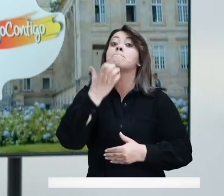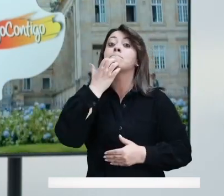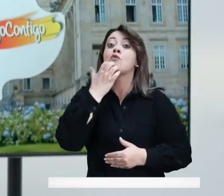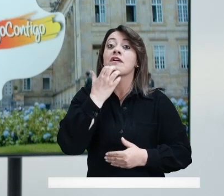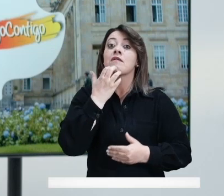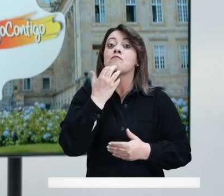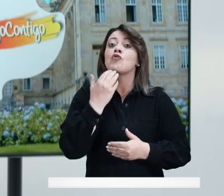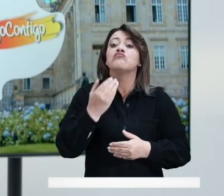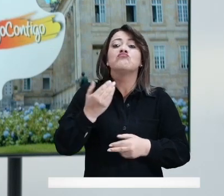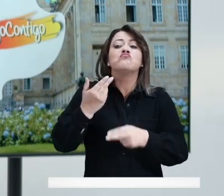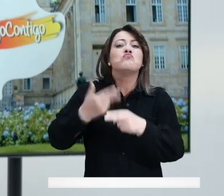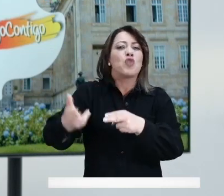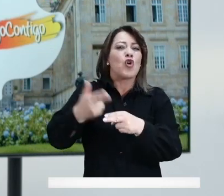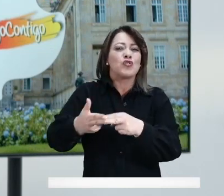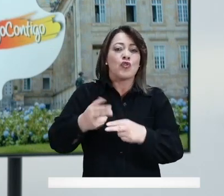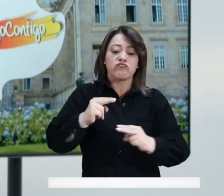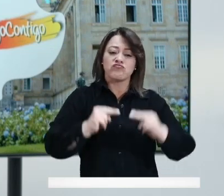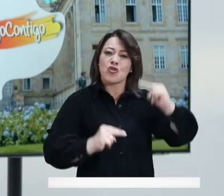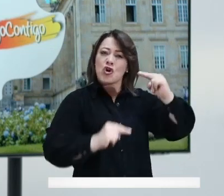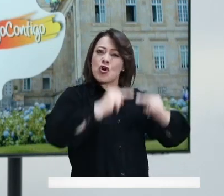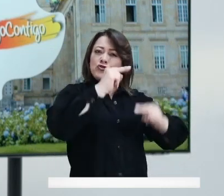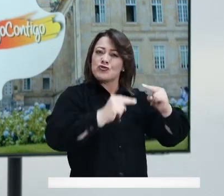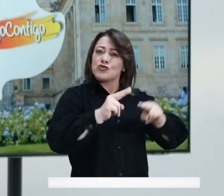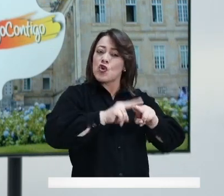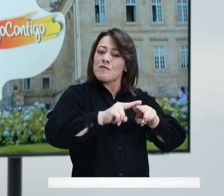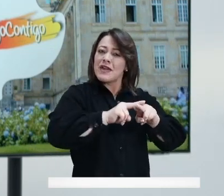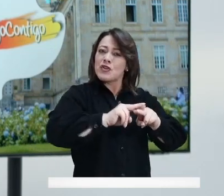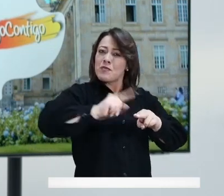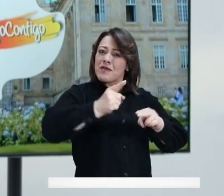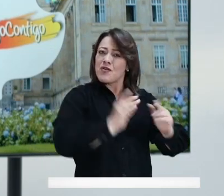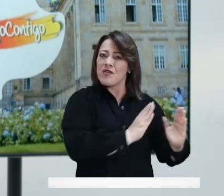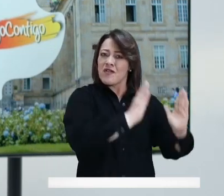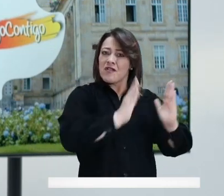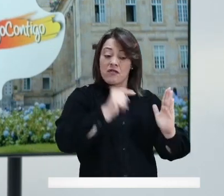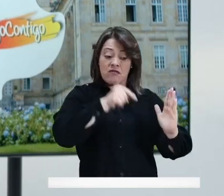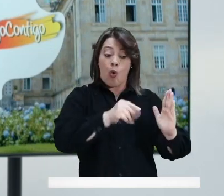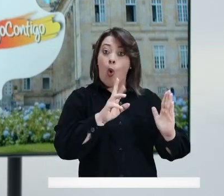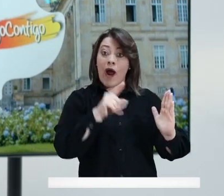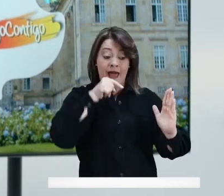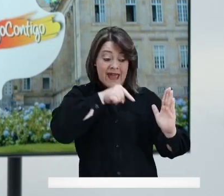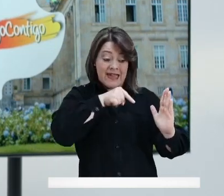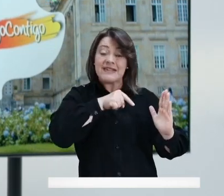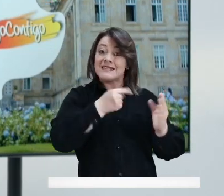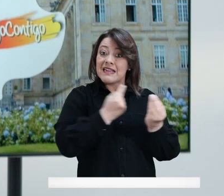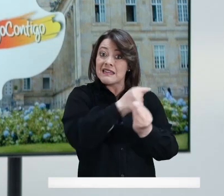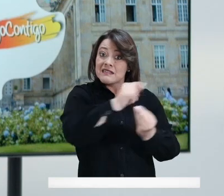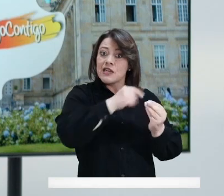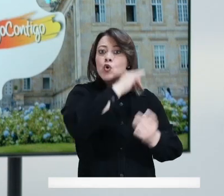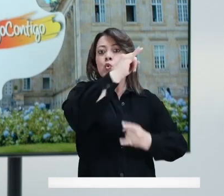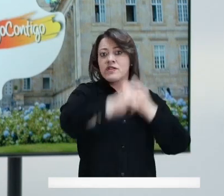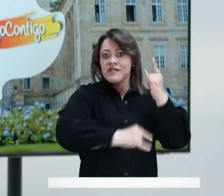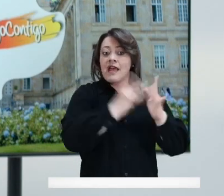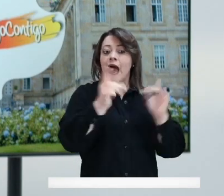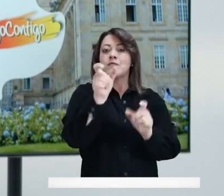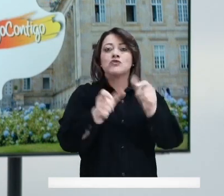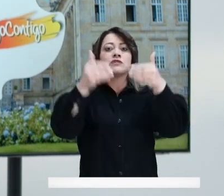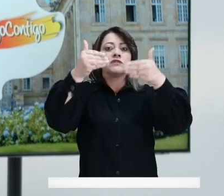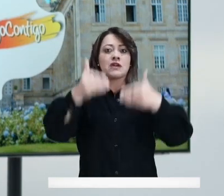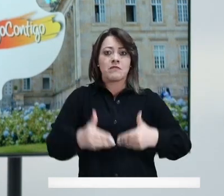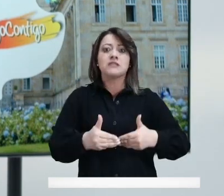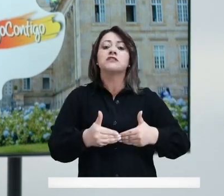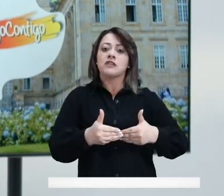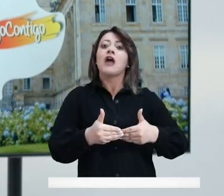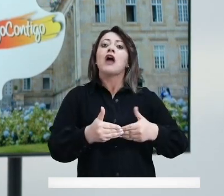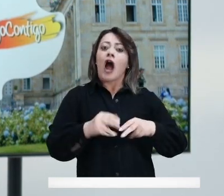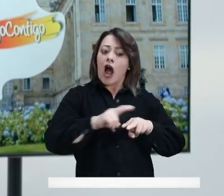ejemplo, ahora que hablamos de la primera línea del metro que está tan sonado, pues que esa primera línea desde ya garantice que tendrá ese diseño universal para que la población